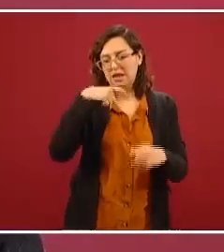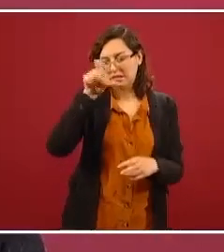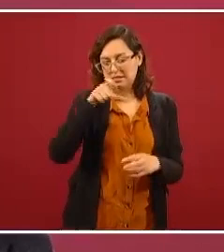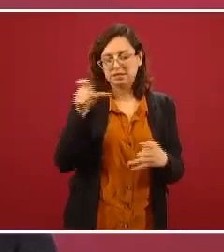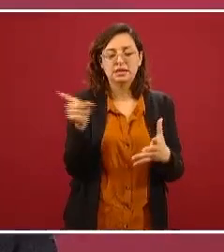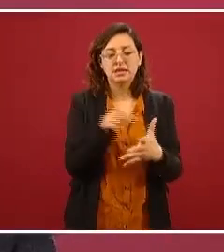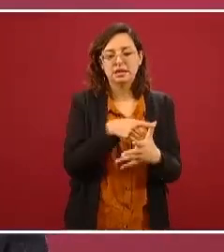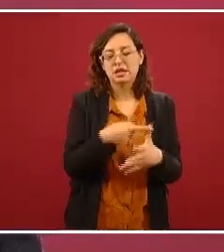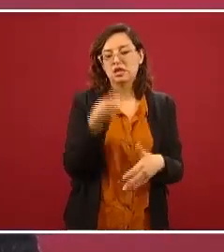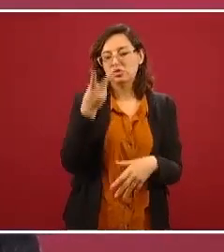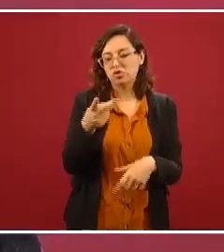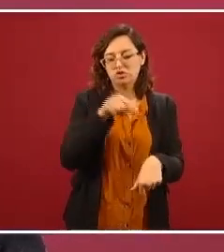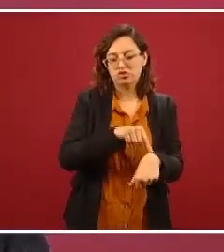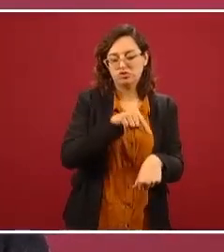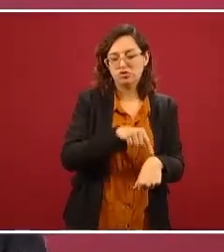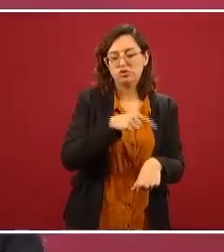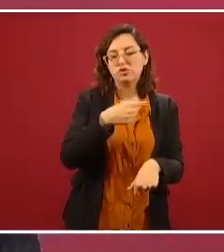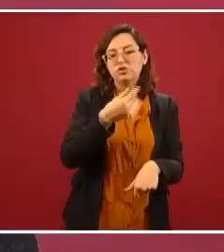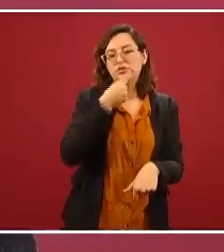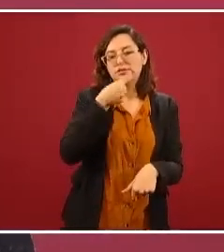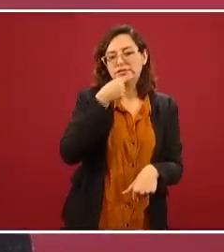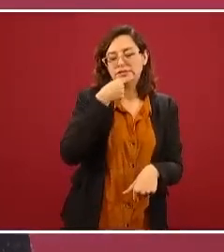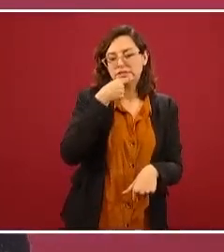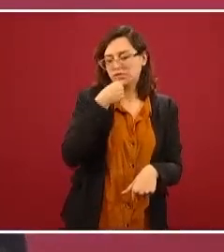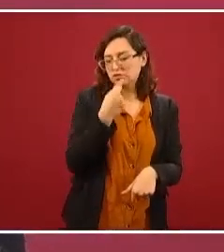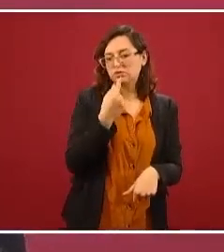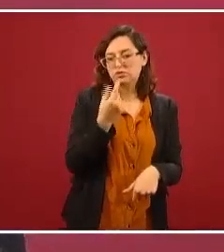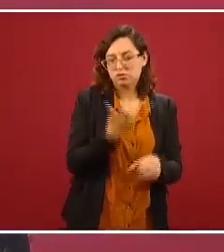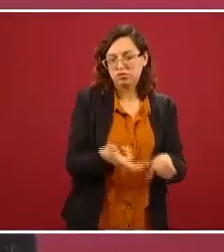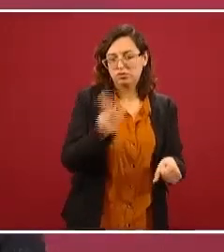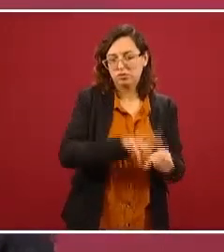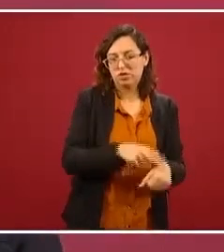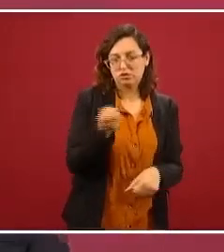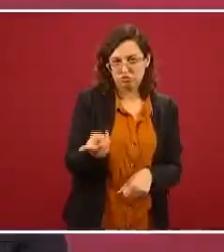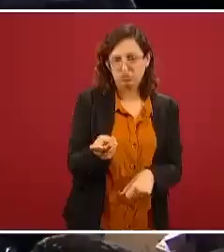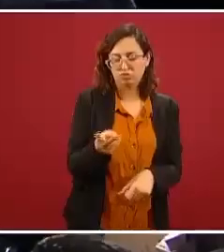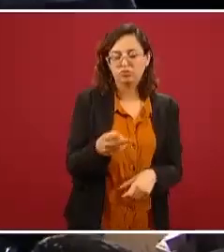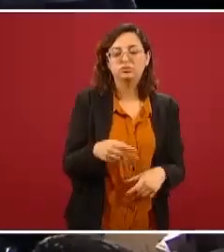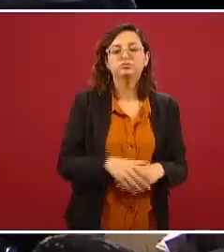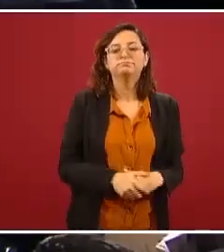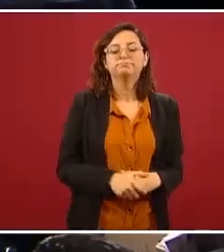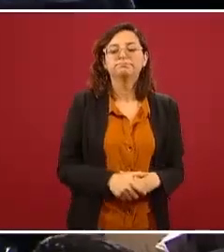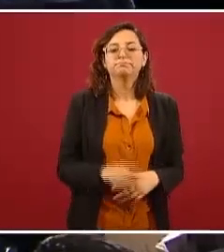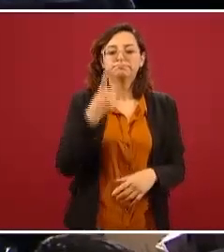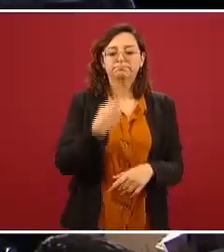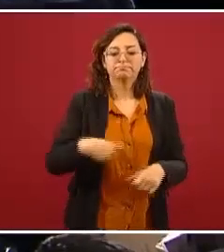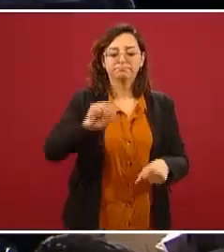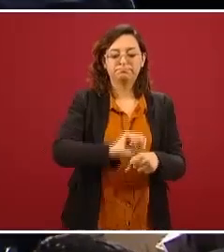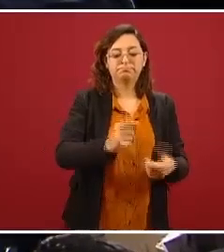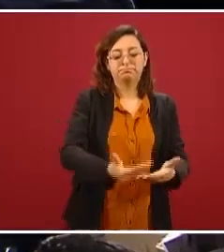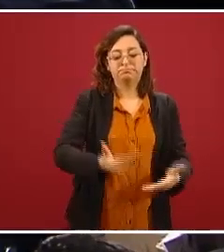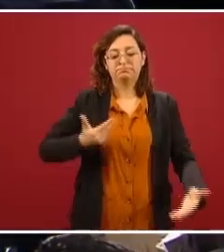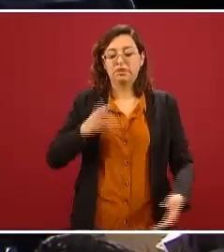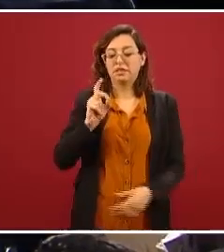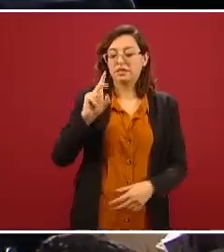2 institutos pediátricos, Hospital Infantil de México e Instituto Nacional de Pediatría. Una semana previa, los